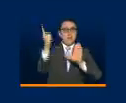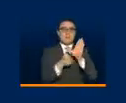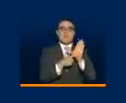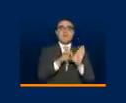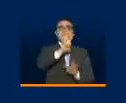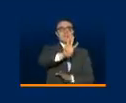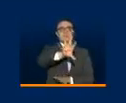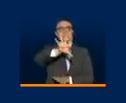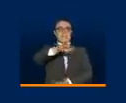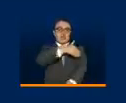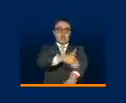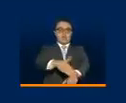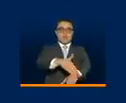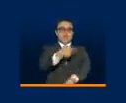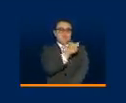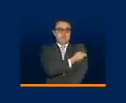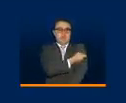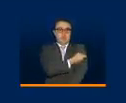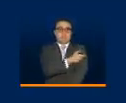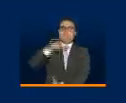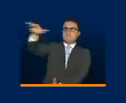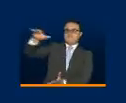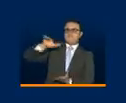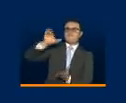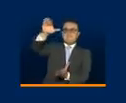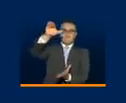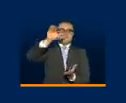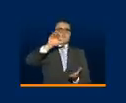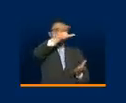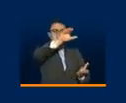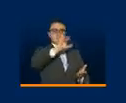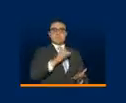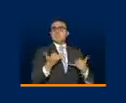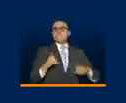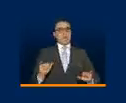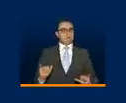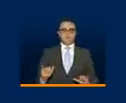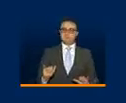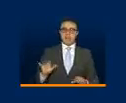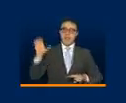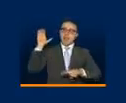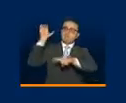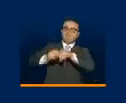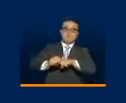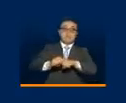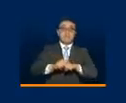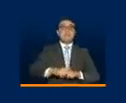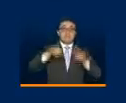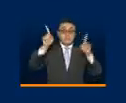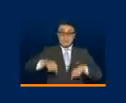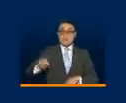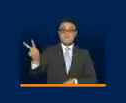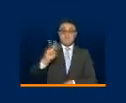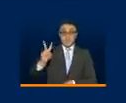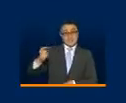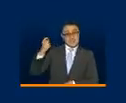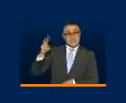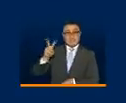totalidad de las vacunas para 35.2 millones de colombianos. Habíamos informado también el viernes que se cerraban los